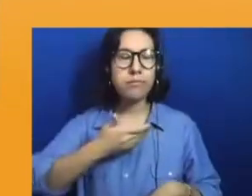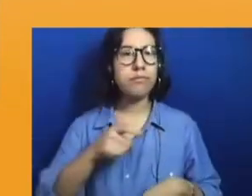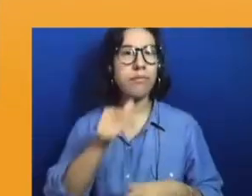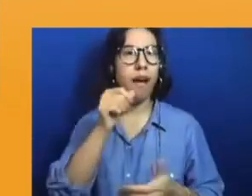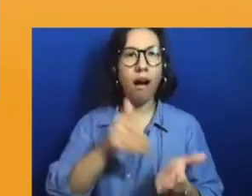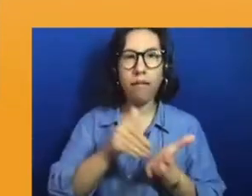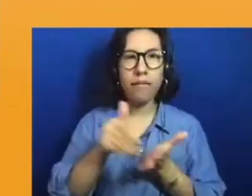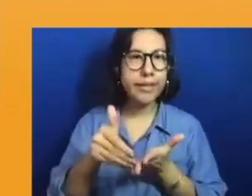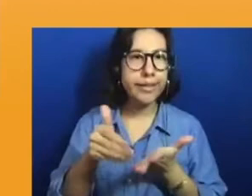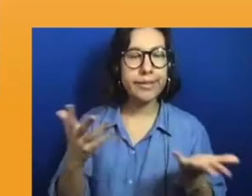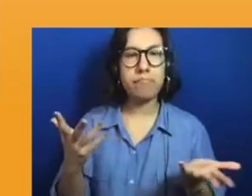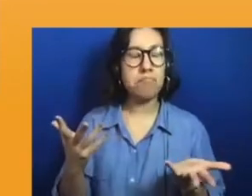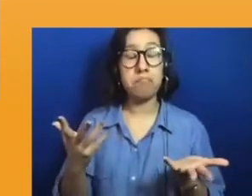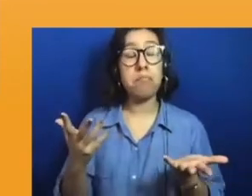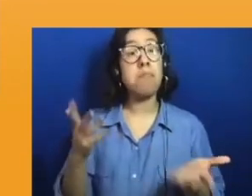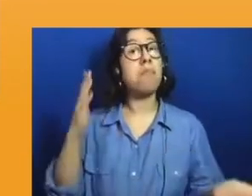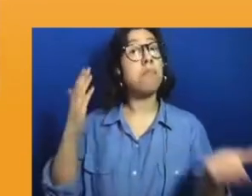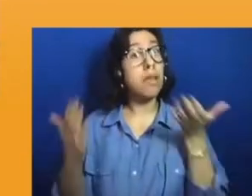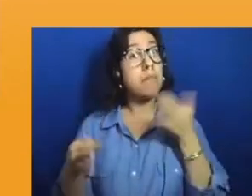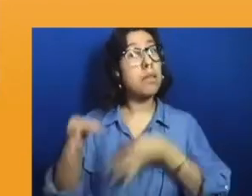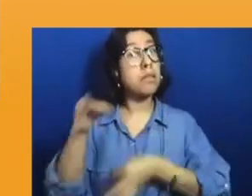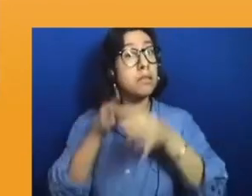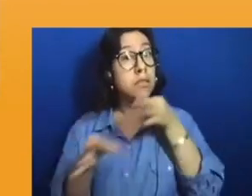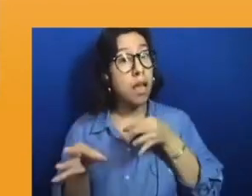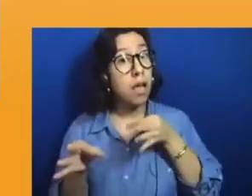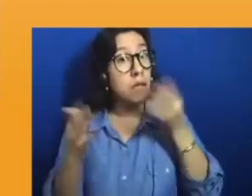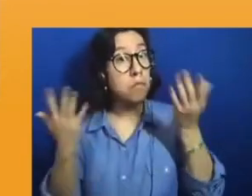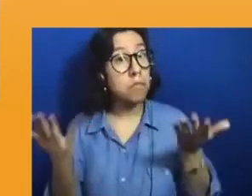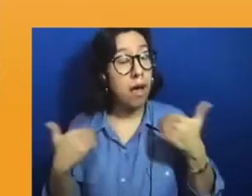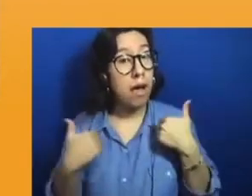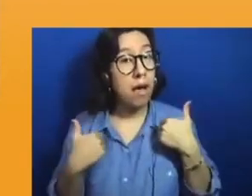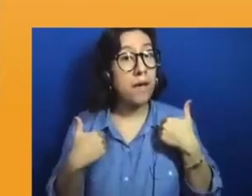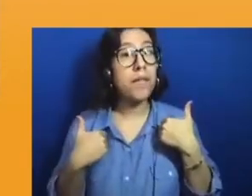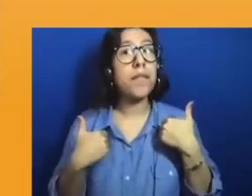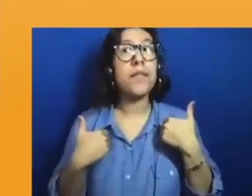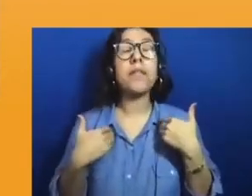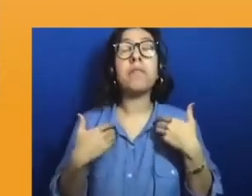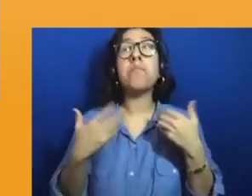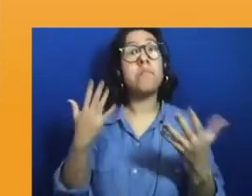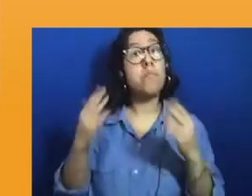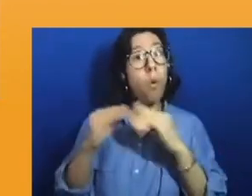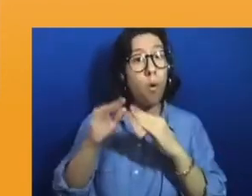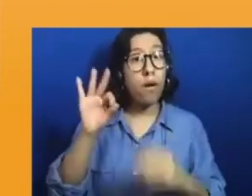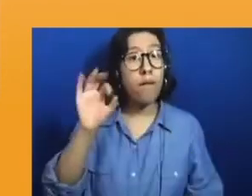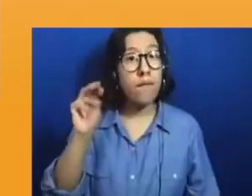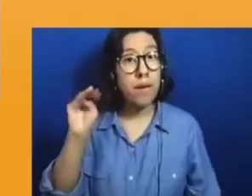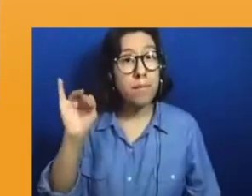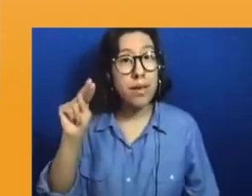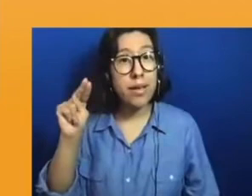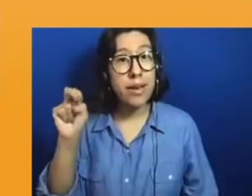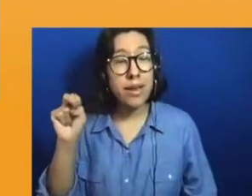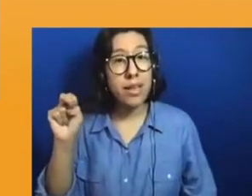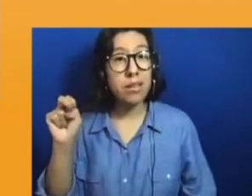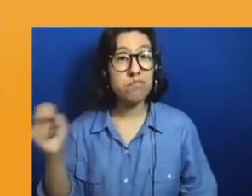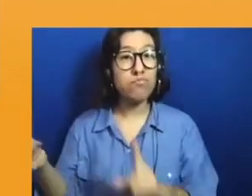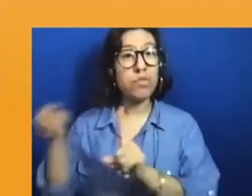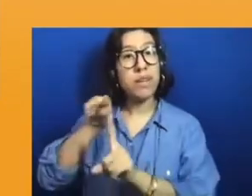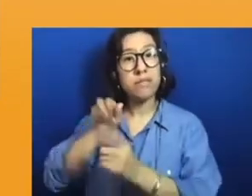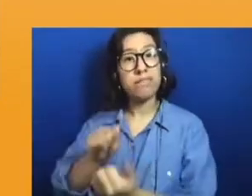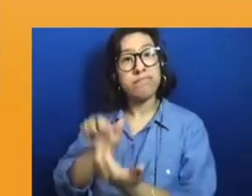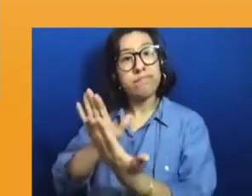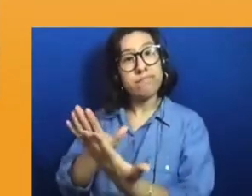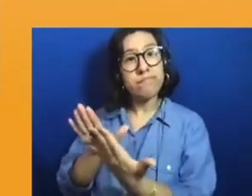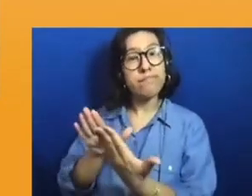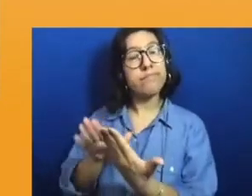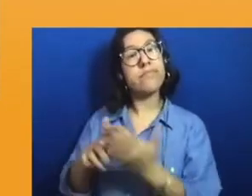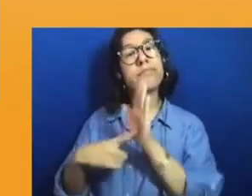movimientos como bruscos. A lo mejor también hay un lado femenino, perdón, de la masculinidad para hacer los